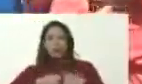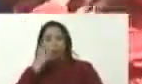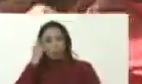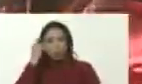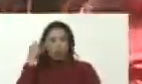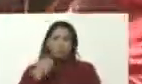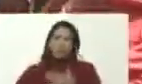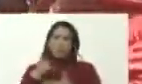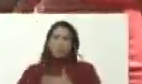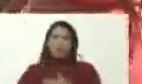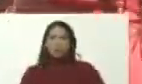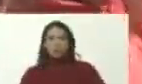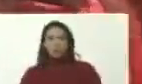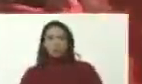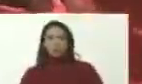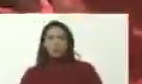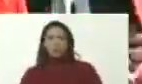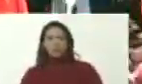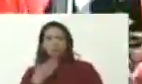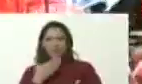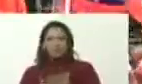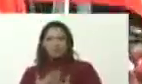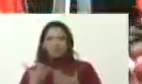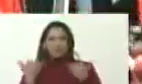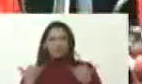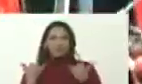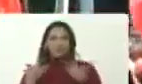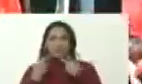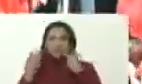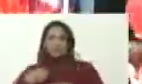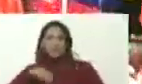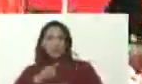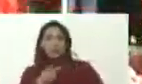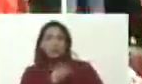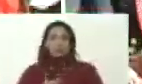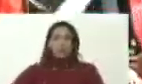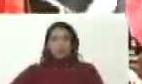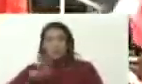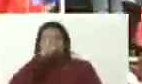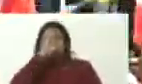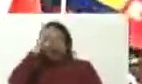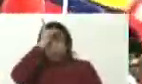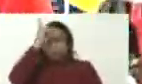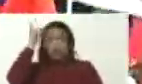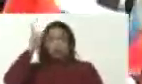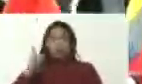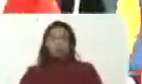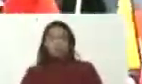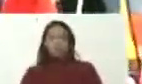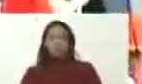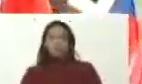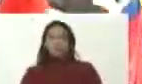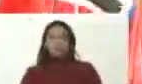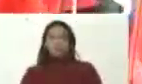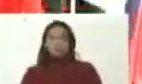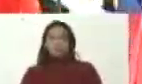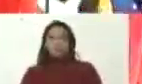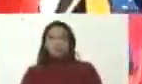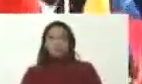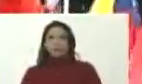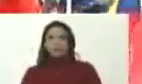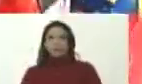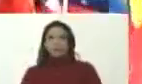por lo que se cree. Bien, agradecemos a esta hora las declaraciones del primer vicepresidente del Partido Socialista Unido de Venezuela,